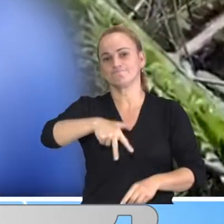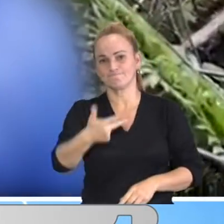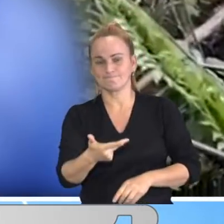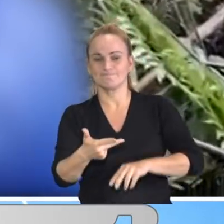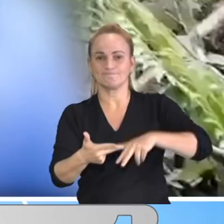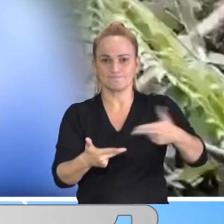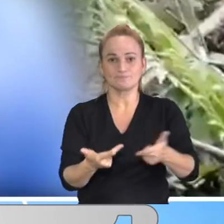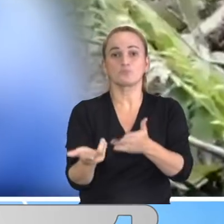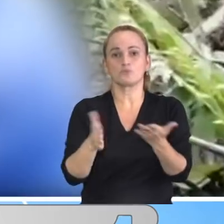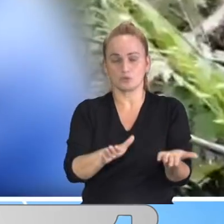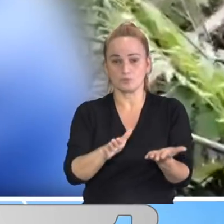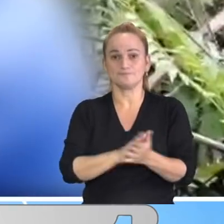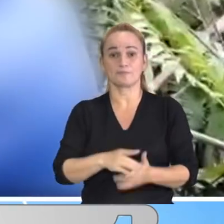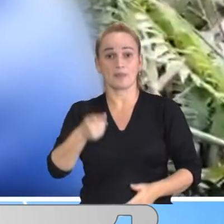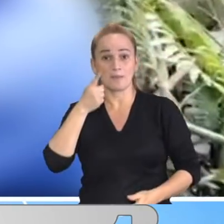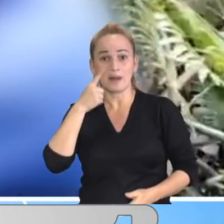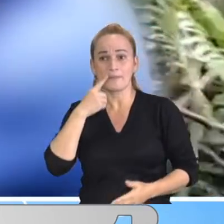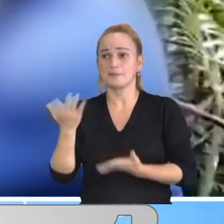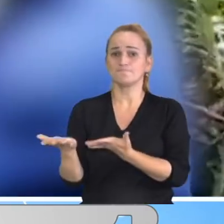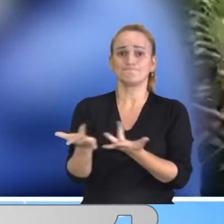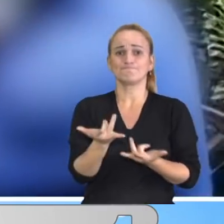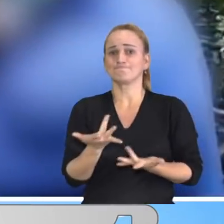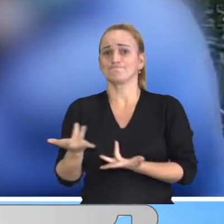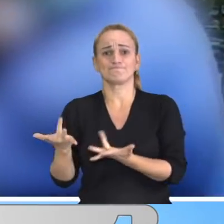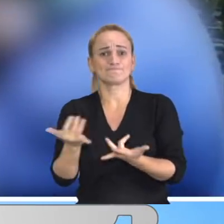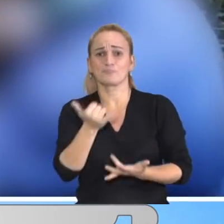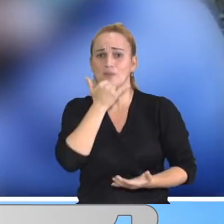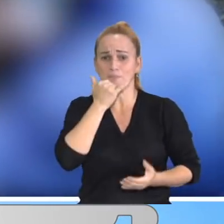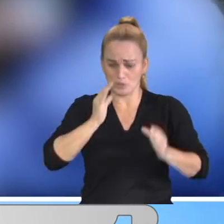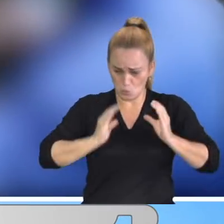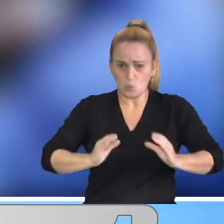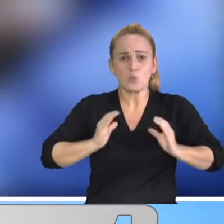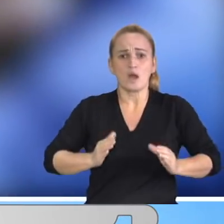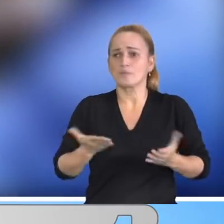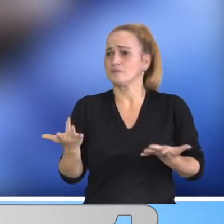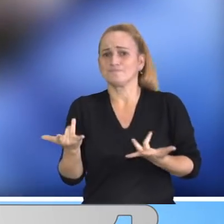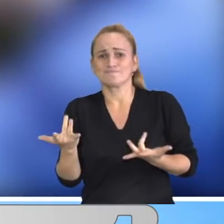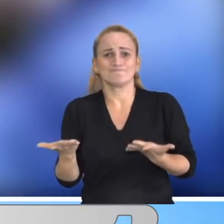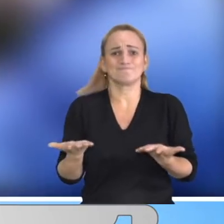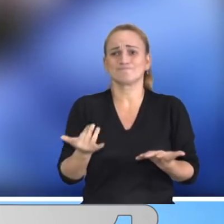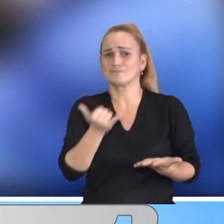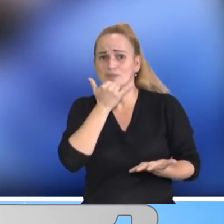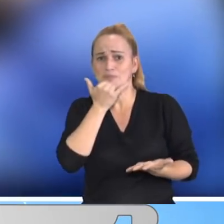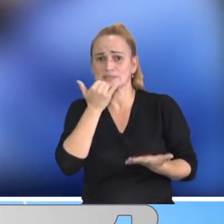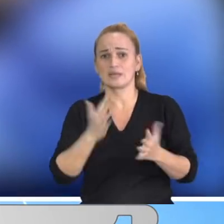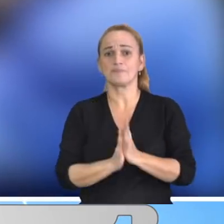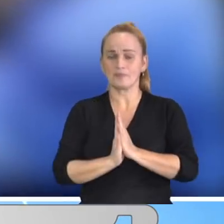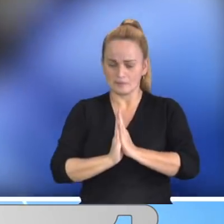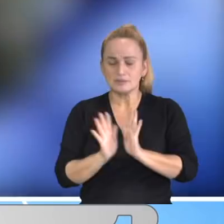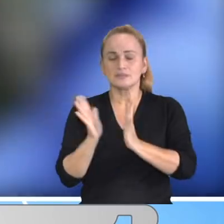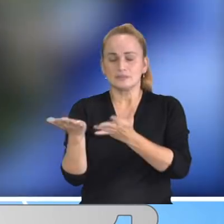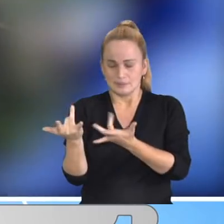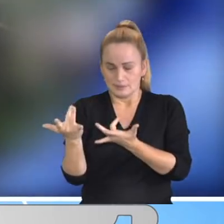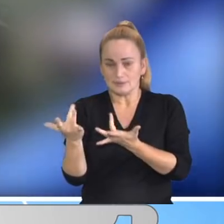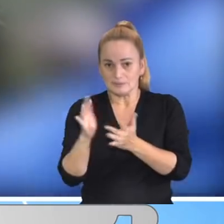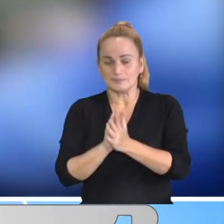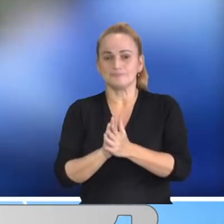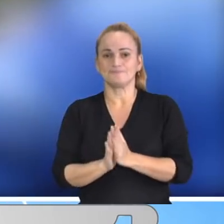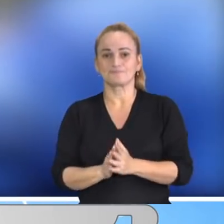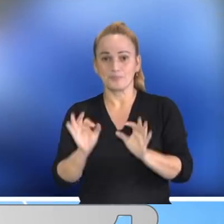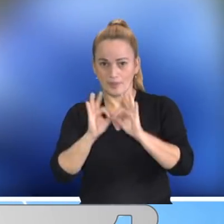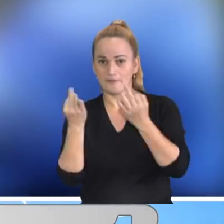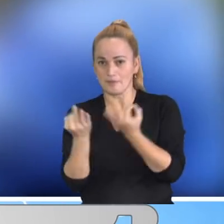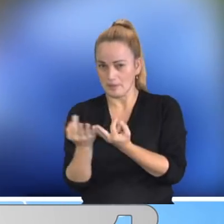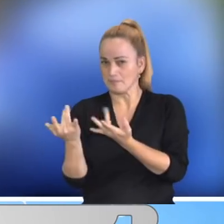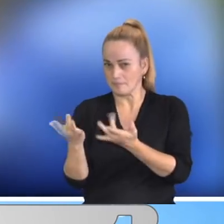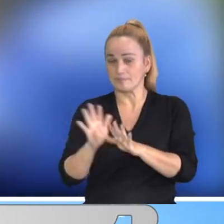el cuerpo del soldado no se lo habían entregado, decía que todavía no estaba preparado para poderle hacer la entrega a sus respectivos familiares,